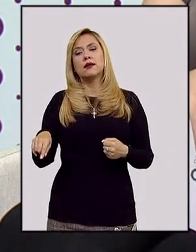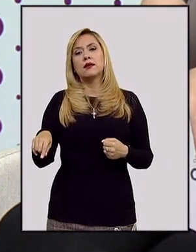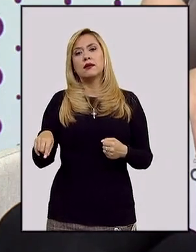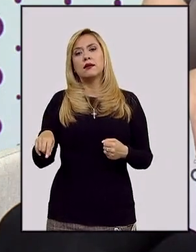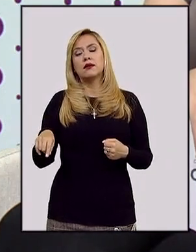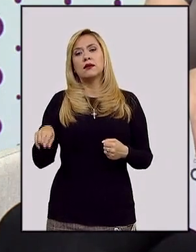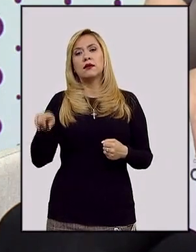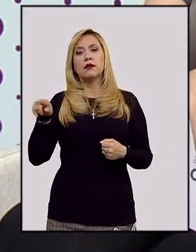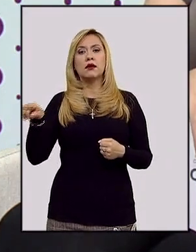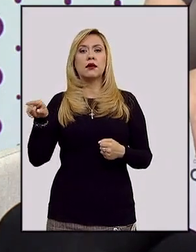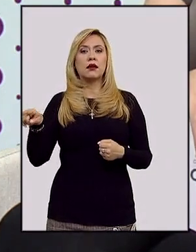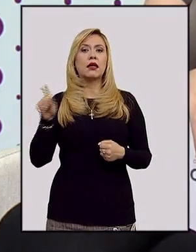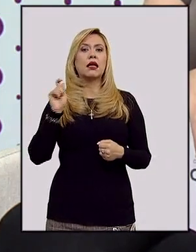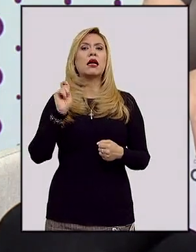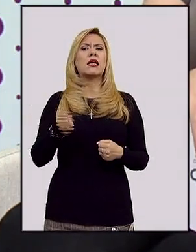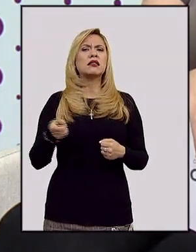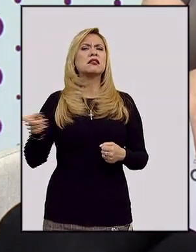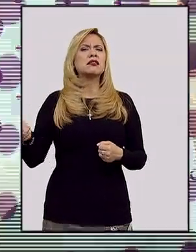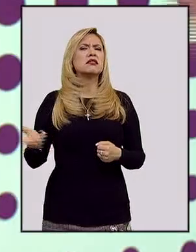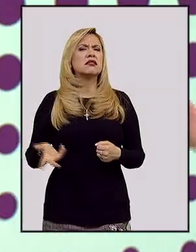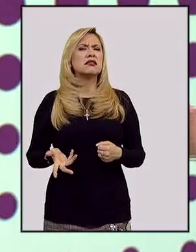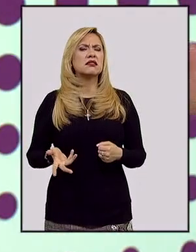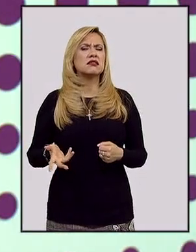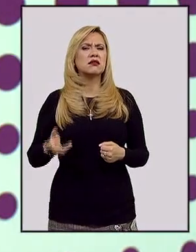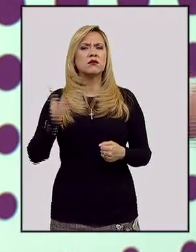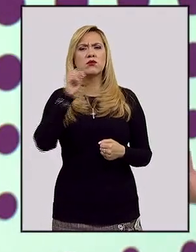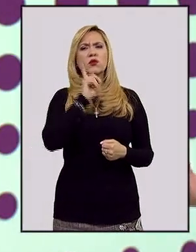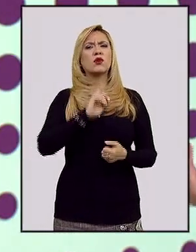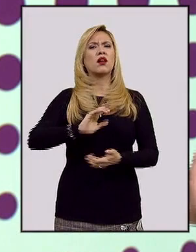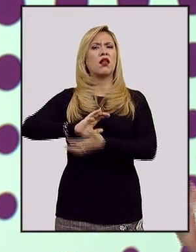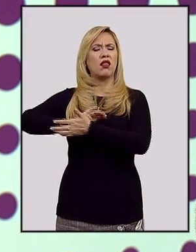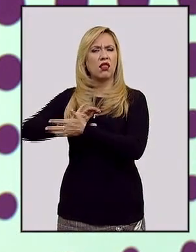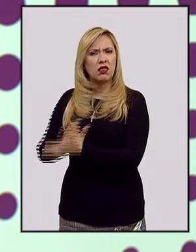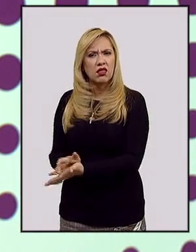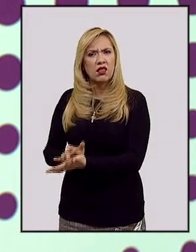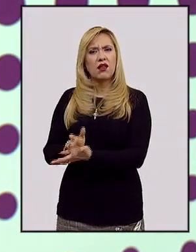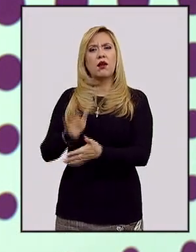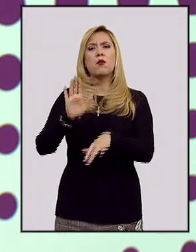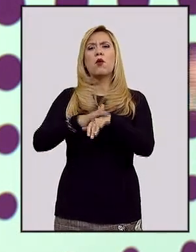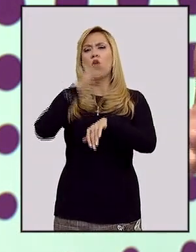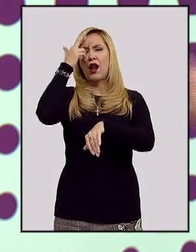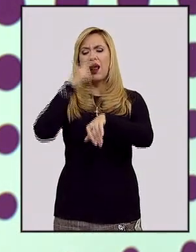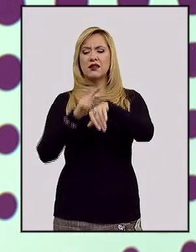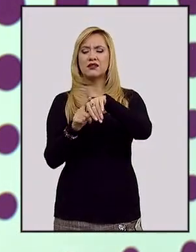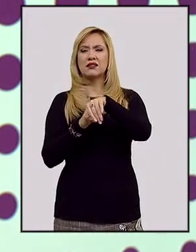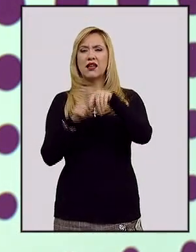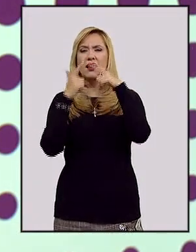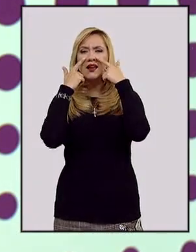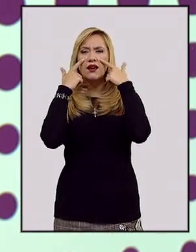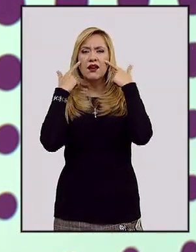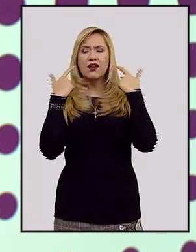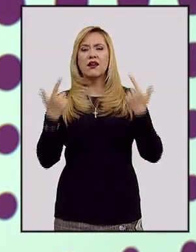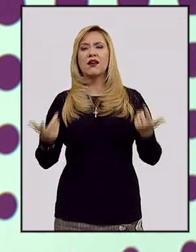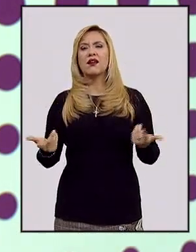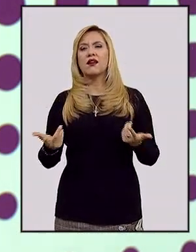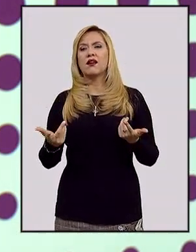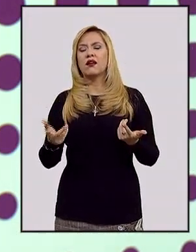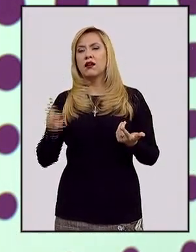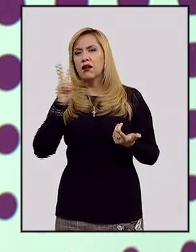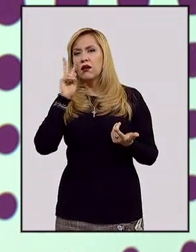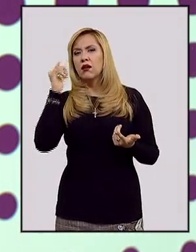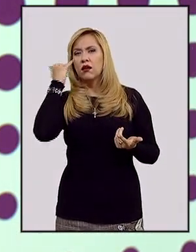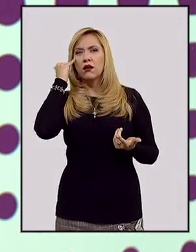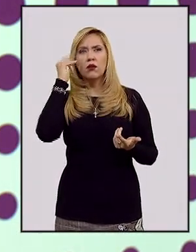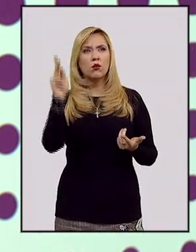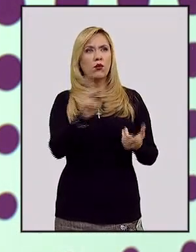romas, que tiene que ver ahí todas estas discriminaciones, este racismo, ¿no? Que ves justo en poblaciones